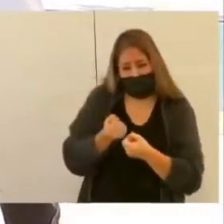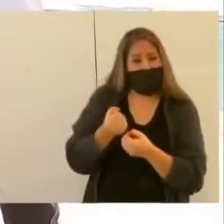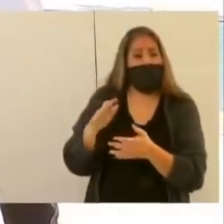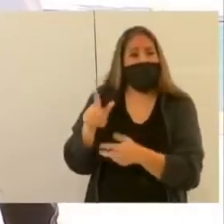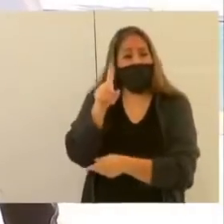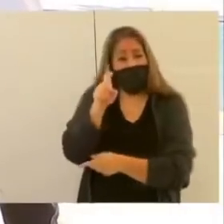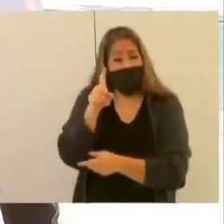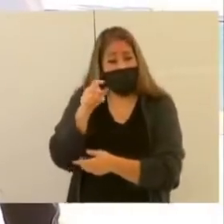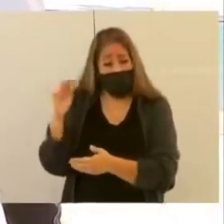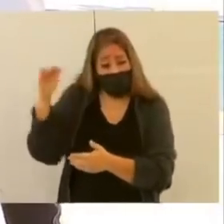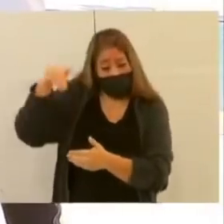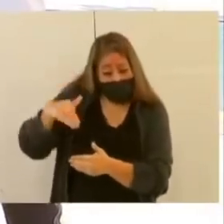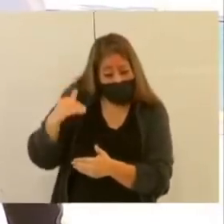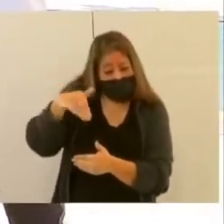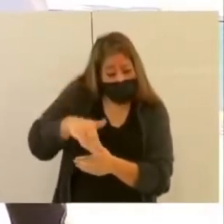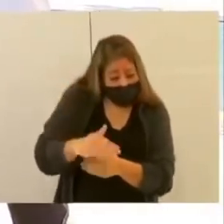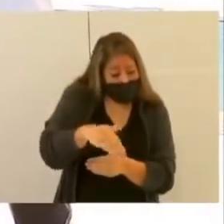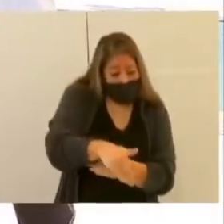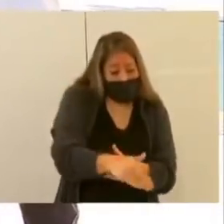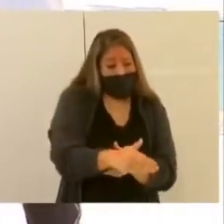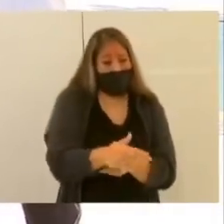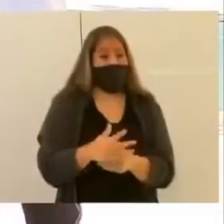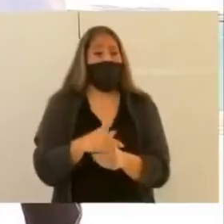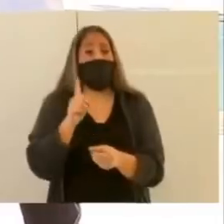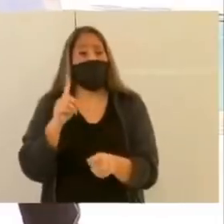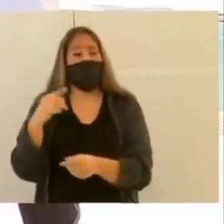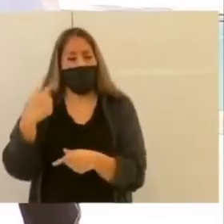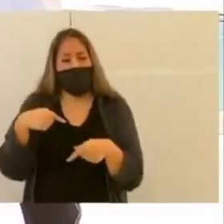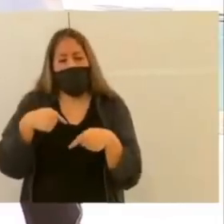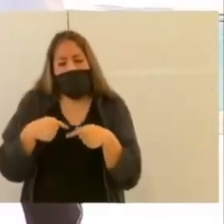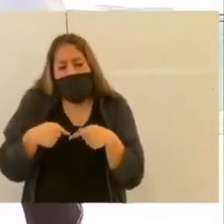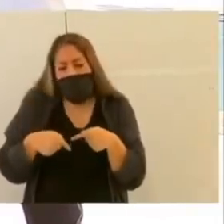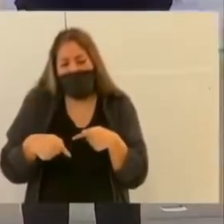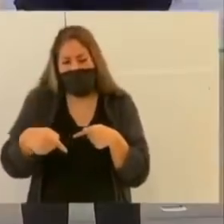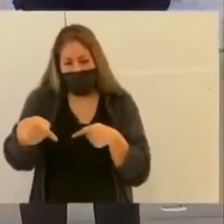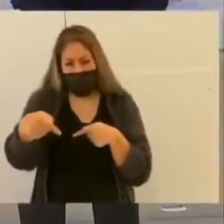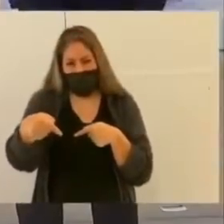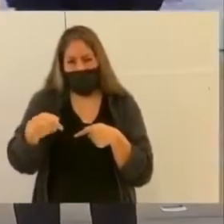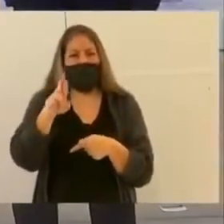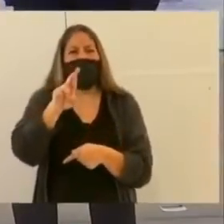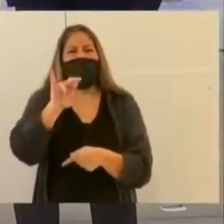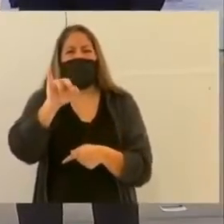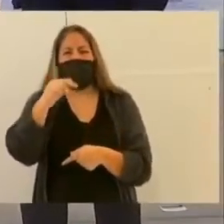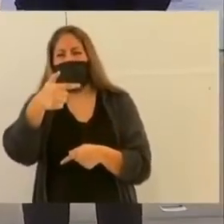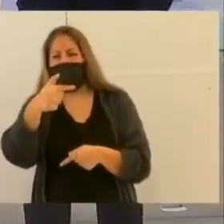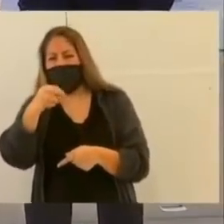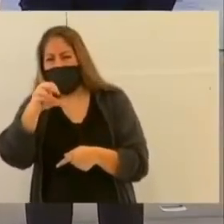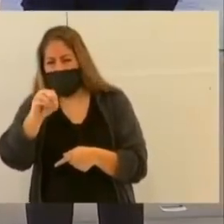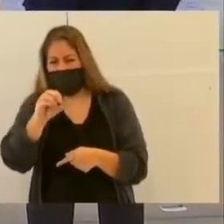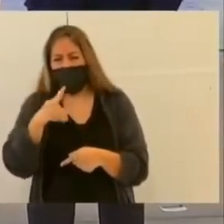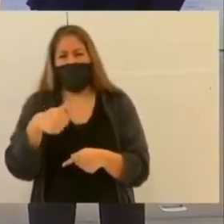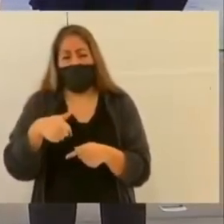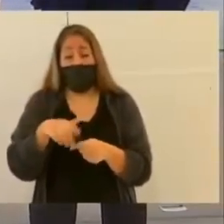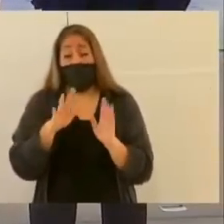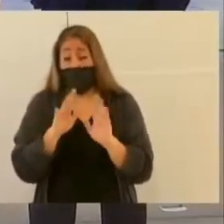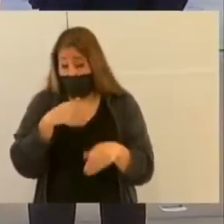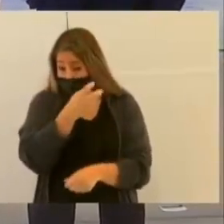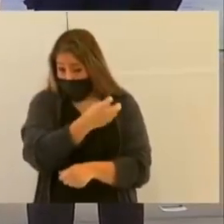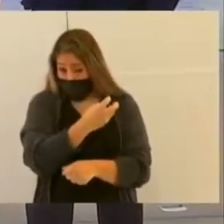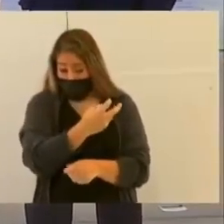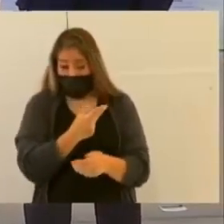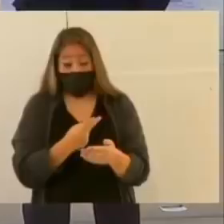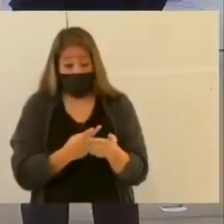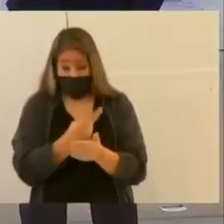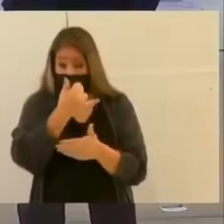escurrimientos superficiales únicamente durante el proceso de riego. Con el proyecto Agua Saludable para la Laguna,